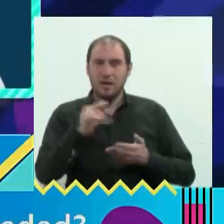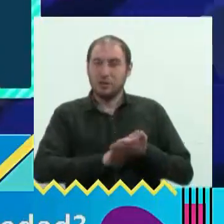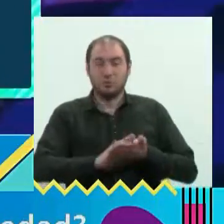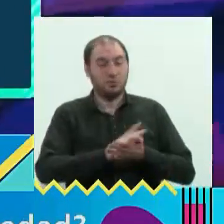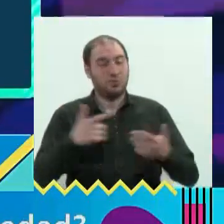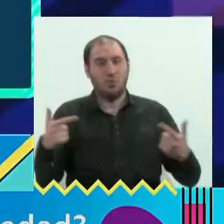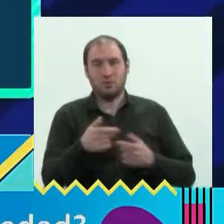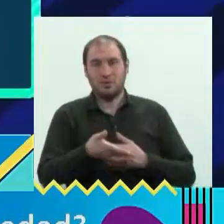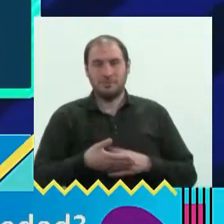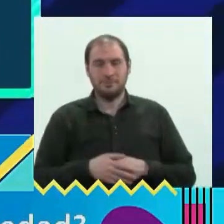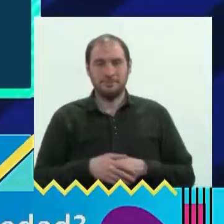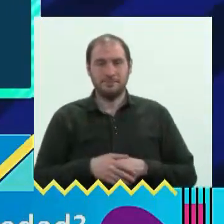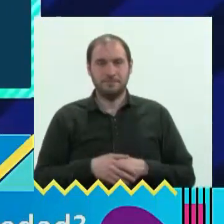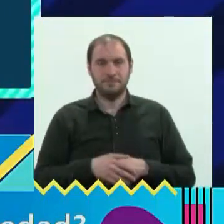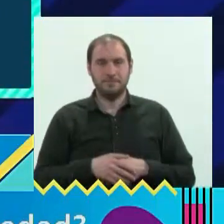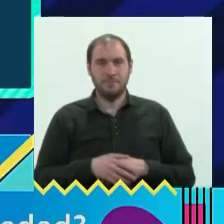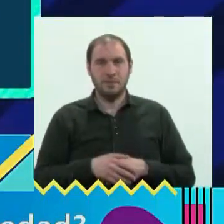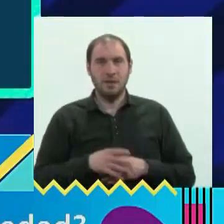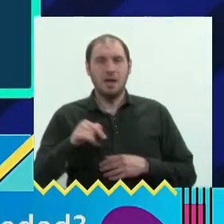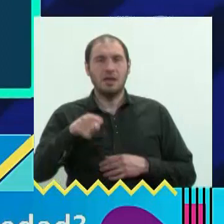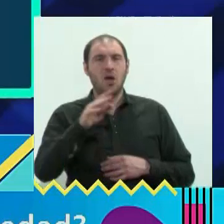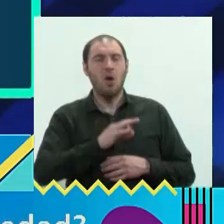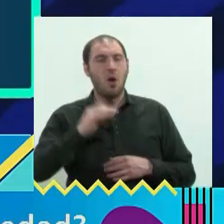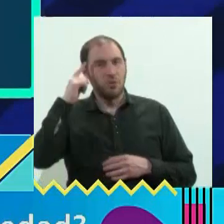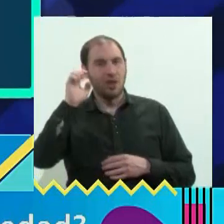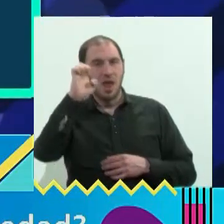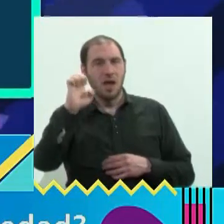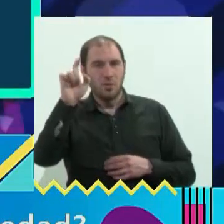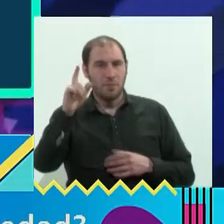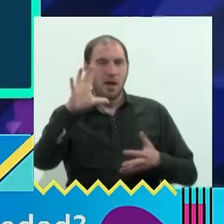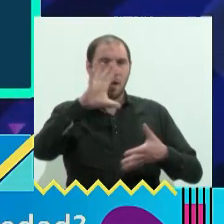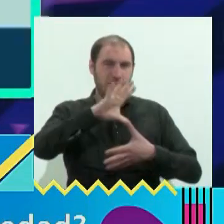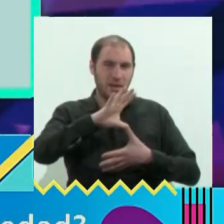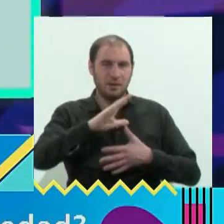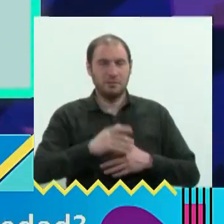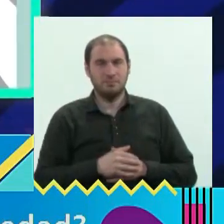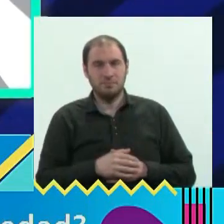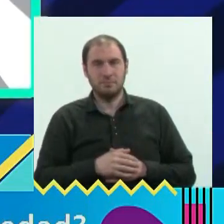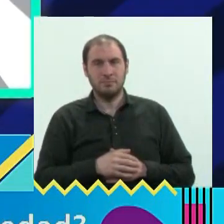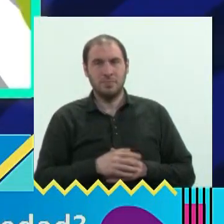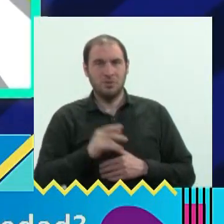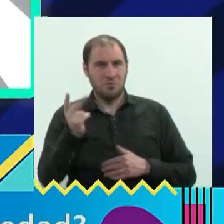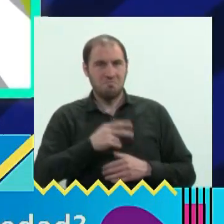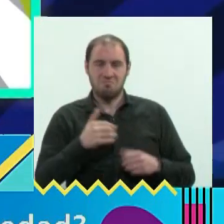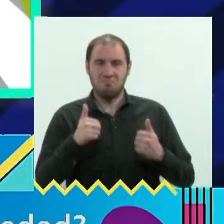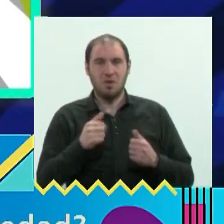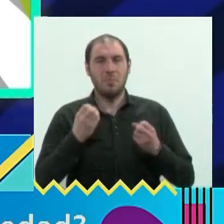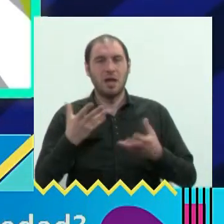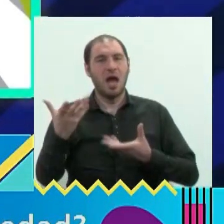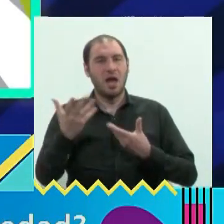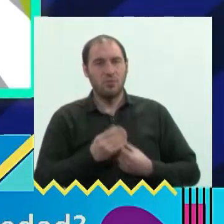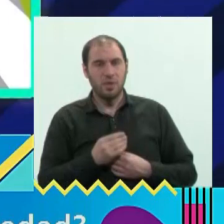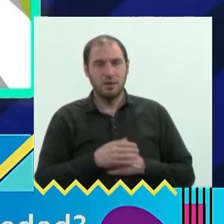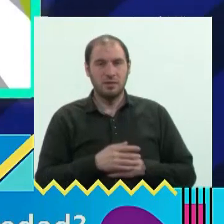esas contradicciones, ¿no? Por tanto, esa visión europea-americana nos va muy bien, ¿no? Porque nos sirve